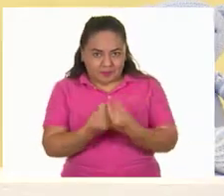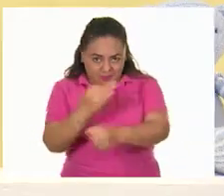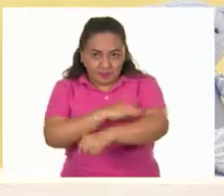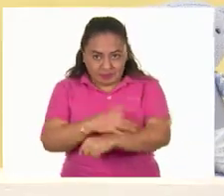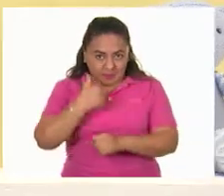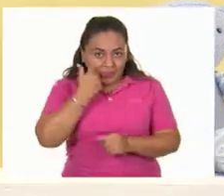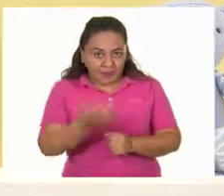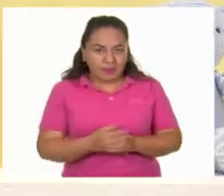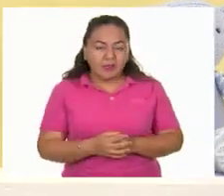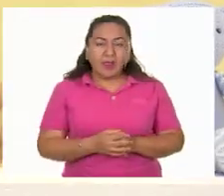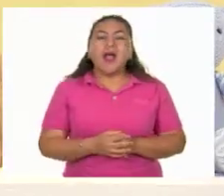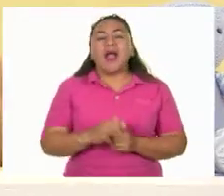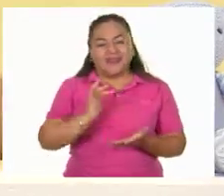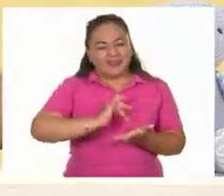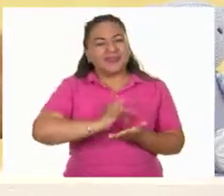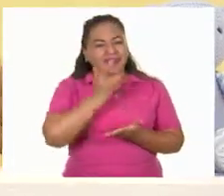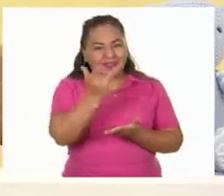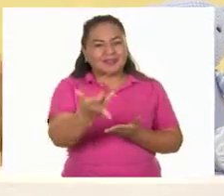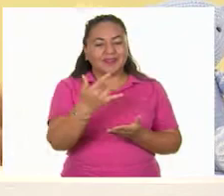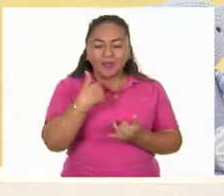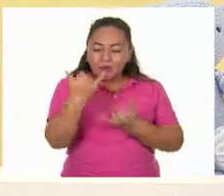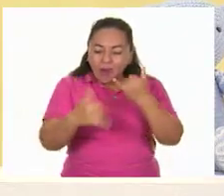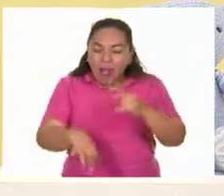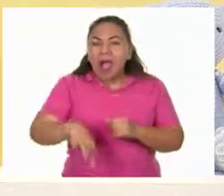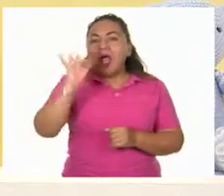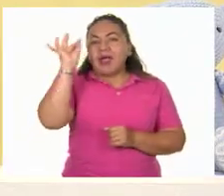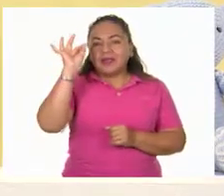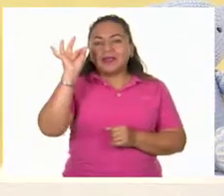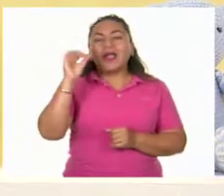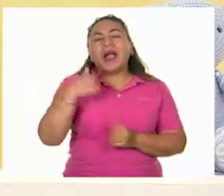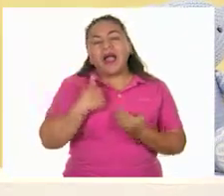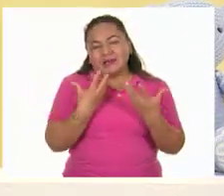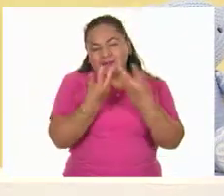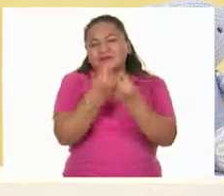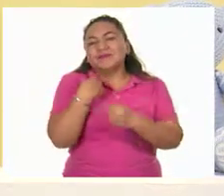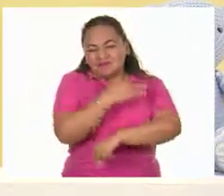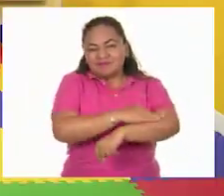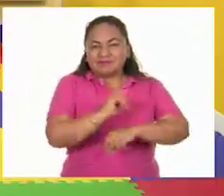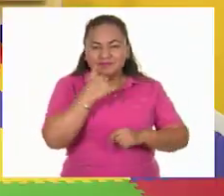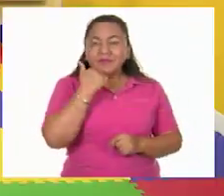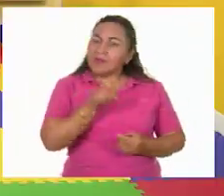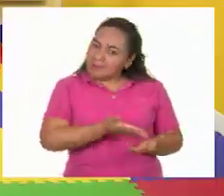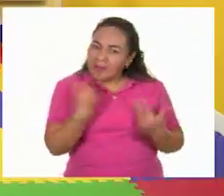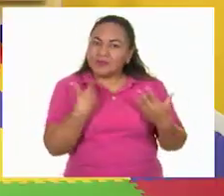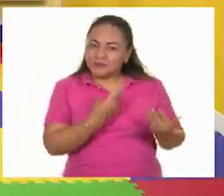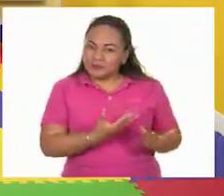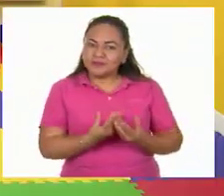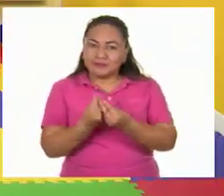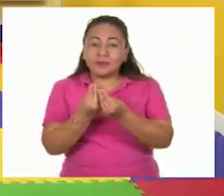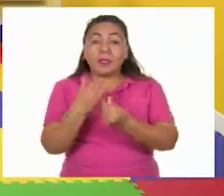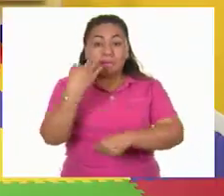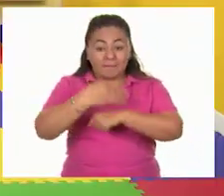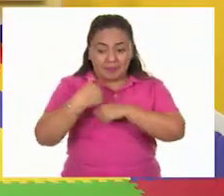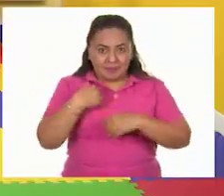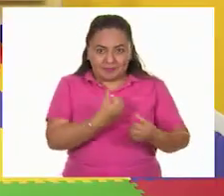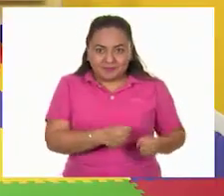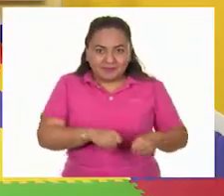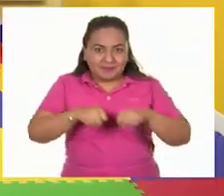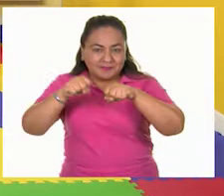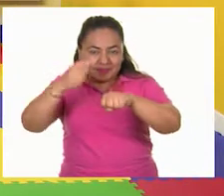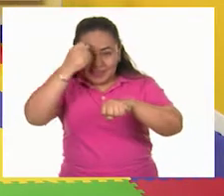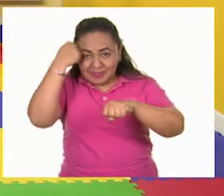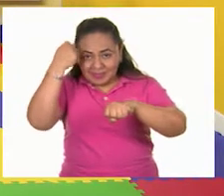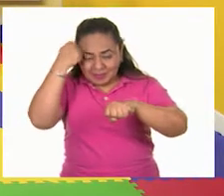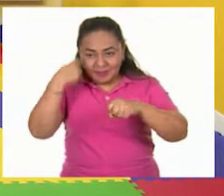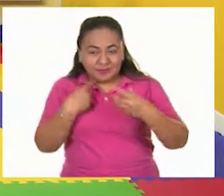parece? ¡Ay, gracias por encontrar mi juguete! Ya quiero ir con mi familia. Pues vamos. Y mientras nosotros llevamos a Tito